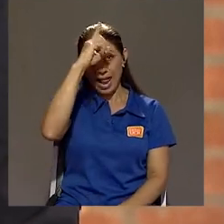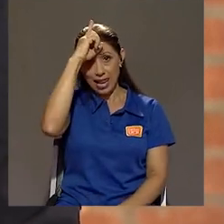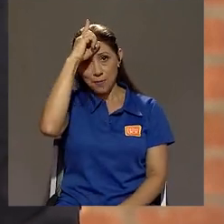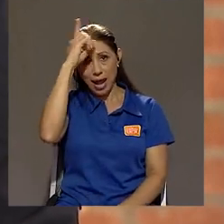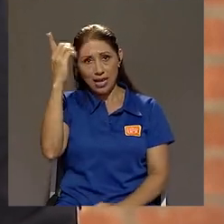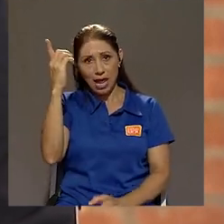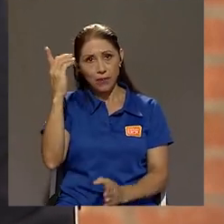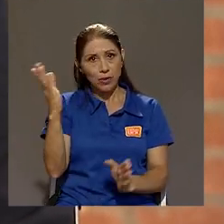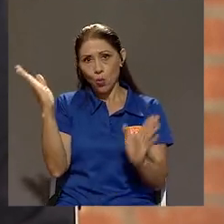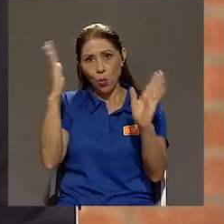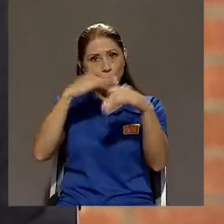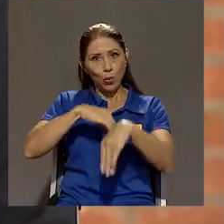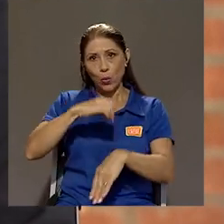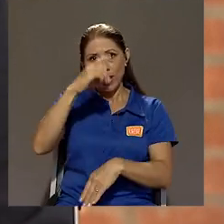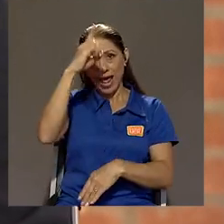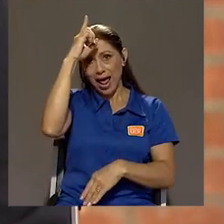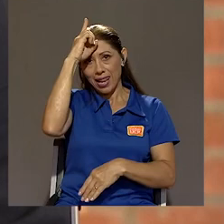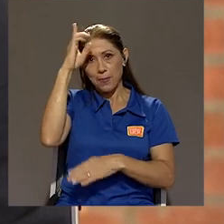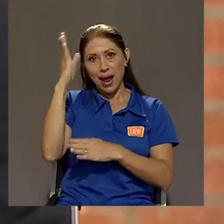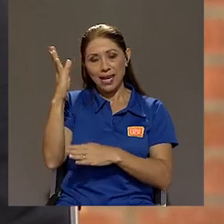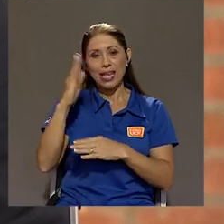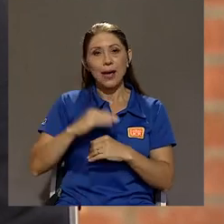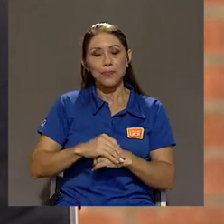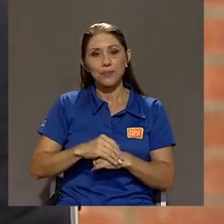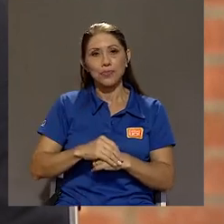allá en Alemania, cuando Alemania no era Alemania,